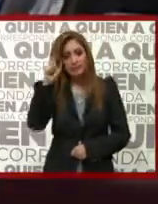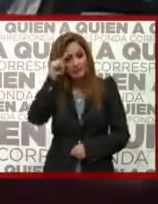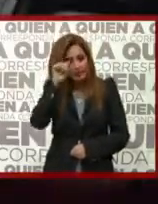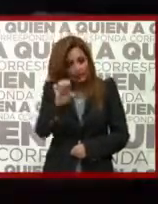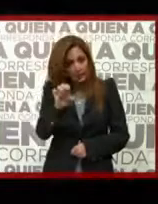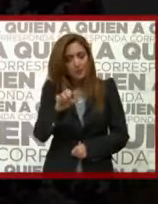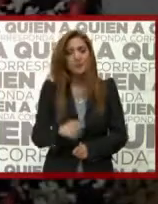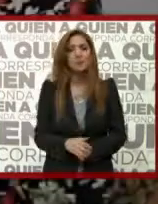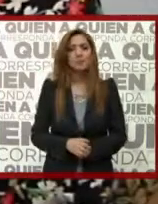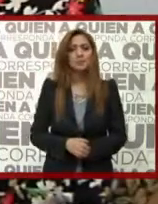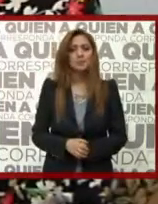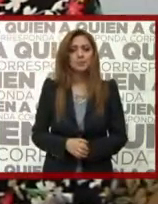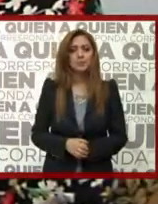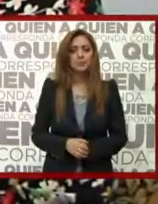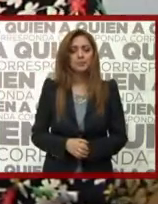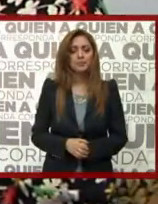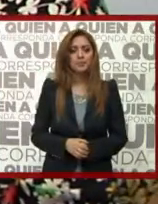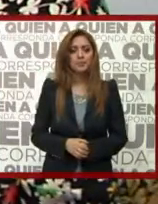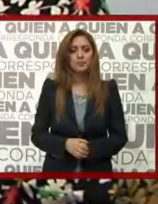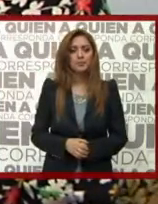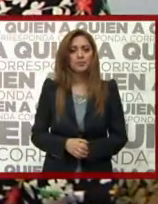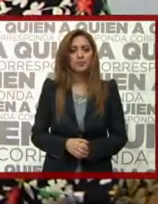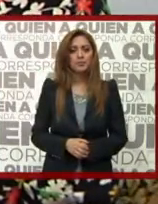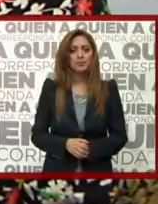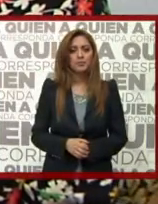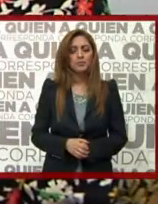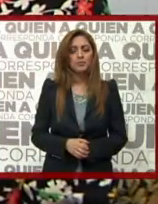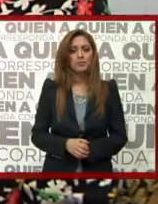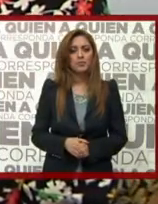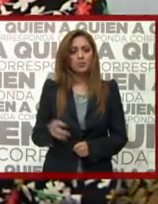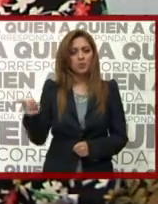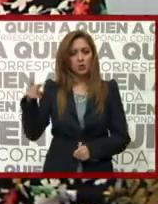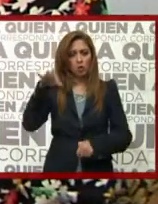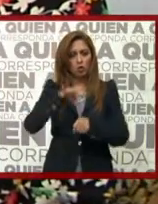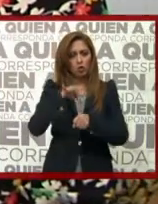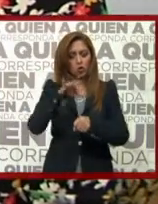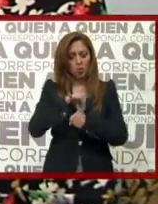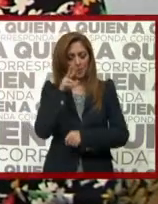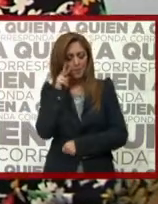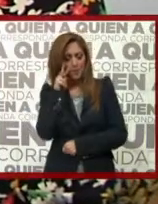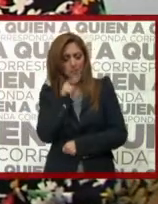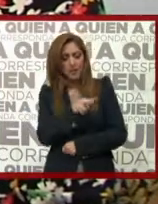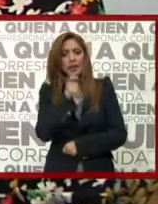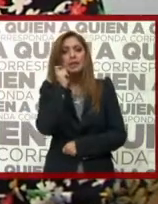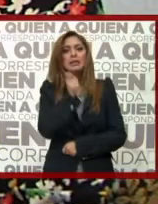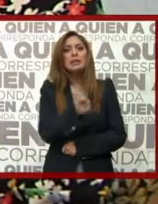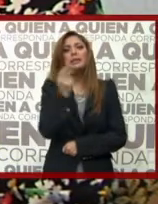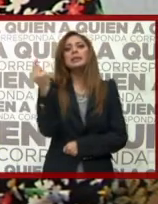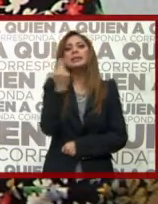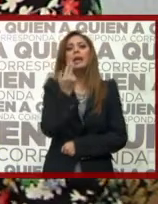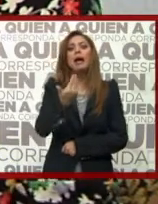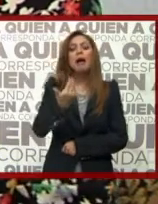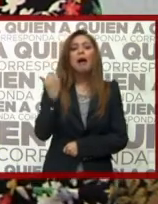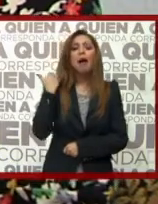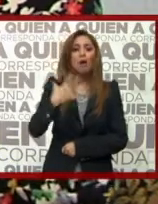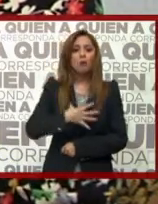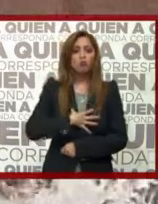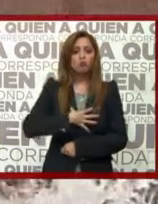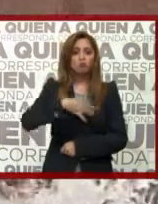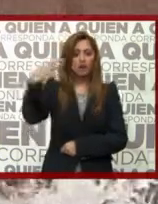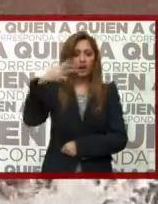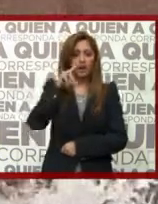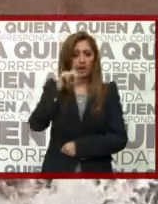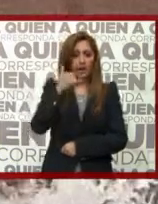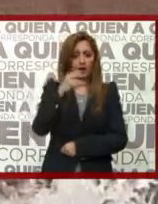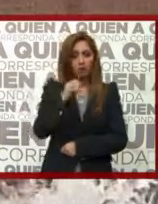Estado, ISSSTE. Una doctora me la ve y me dice que se le tienen que sacar unas placas de rayos X.